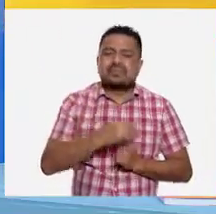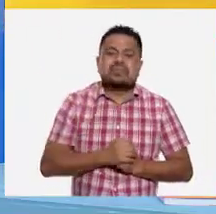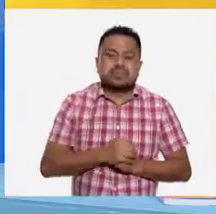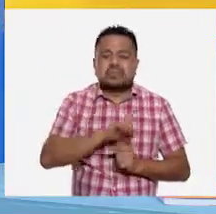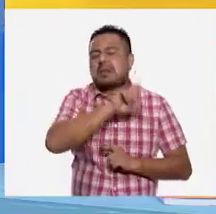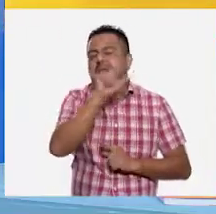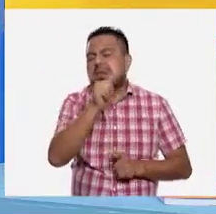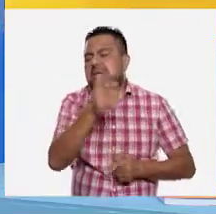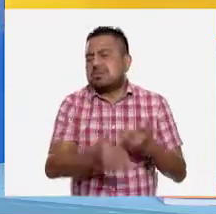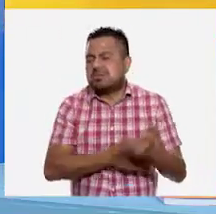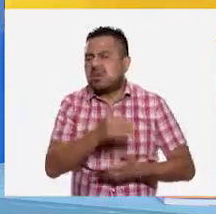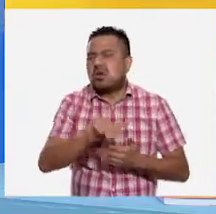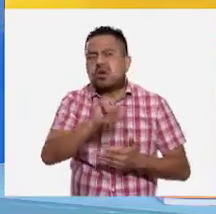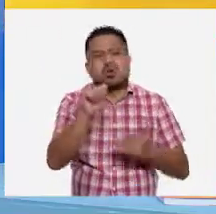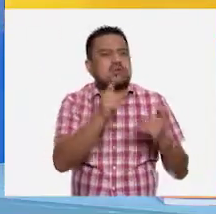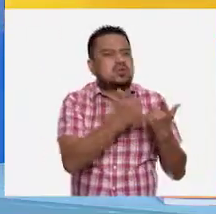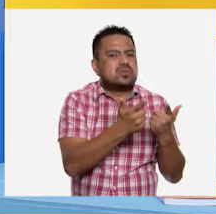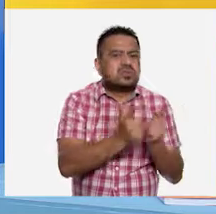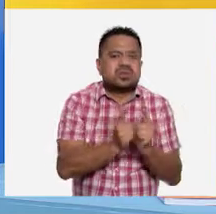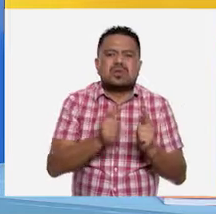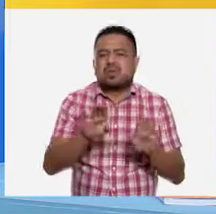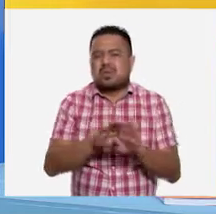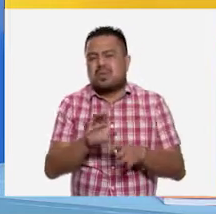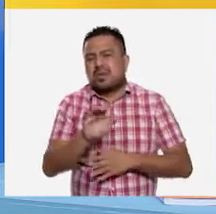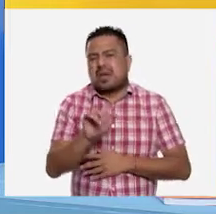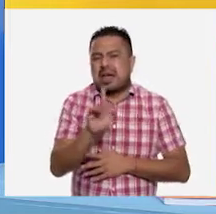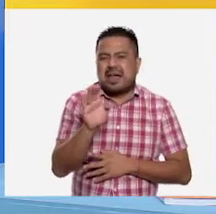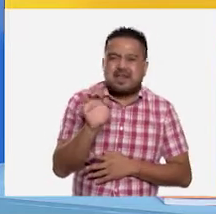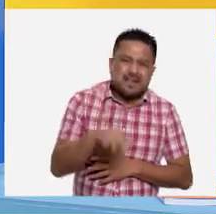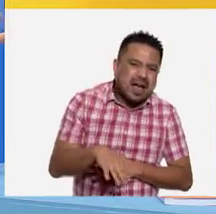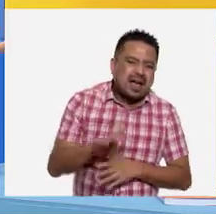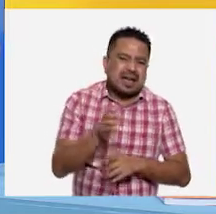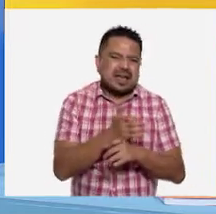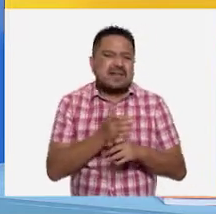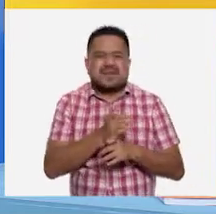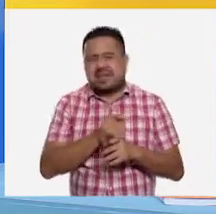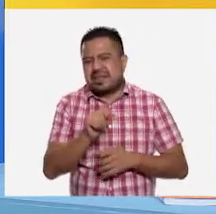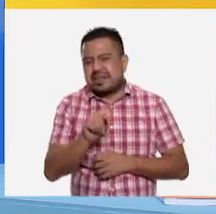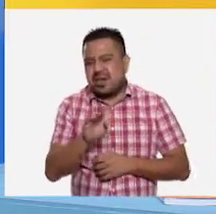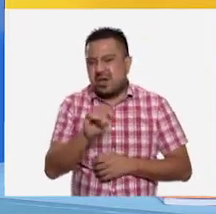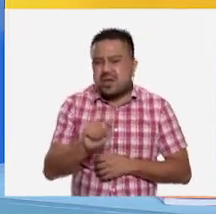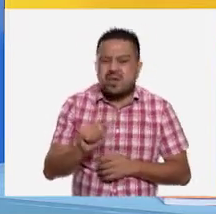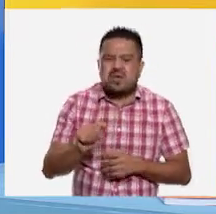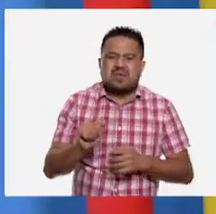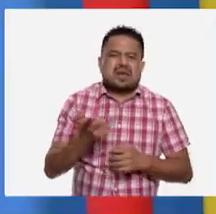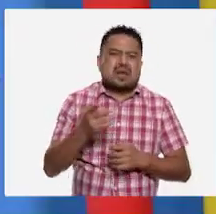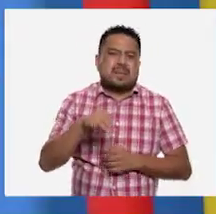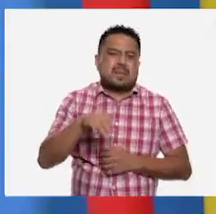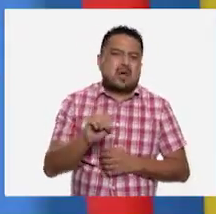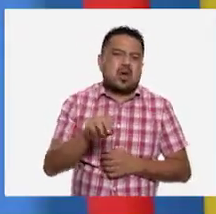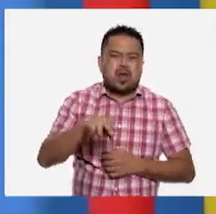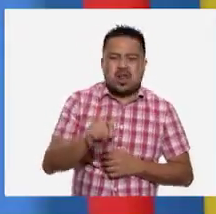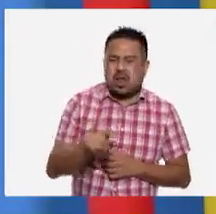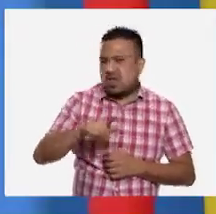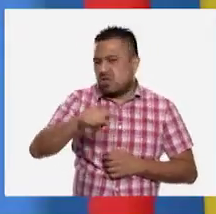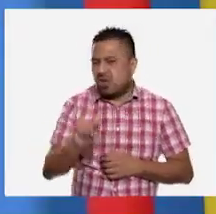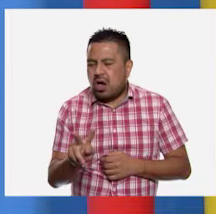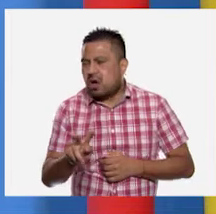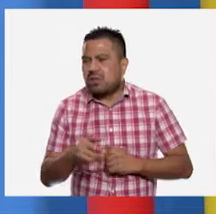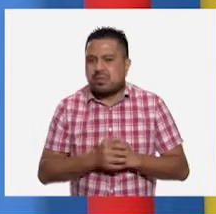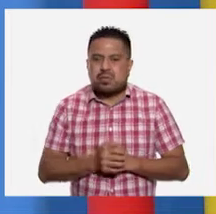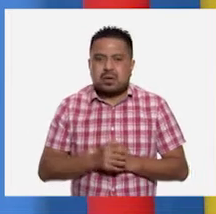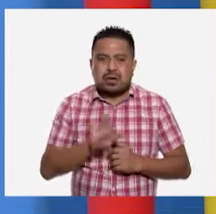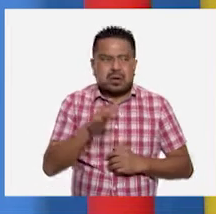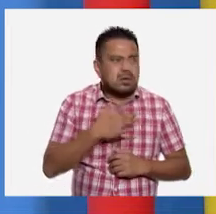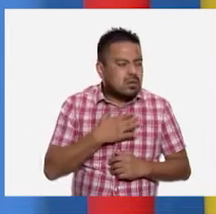ellos siguieron otros grupos urbanos como Caifanes, Café Tacuba, La Maldita Vecindad y Molotov. A ver, maestra, pausa. Tengo por